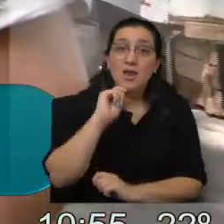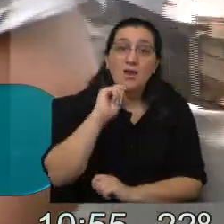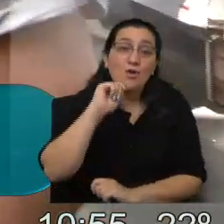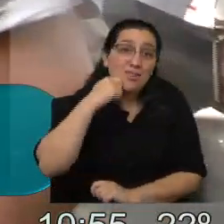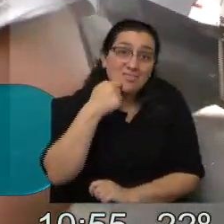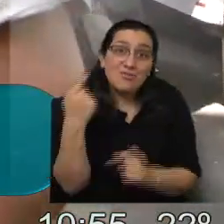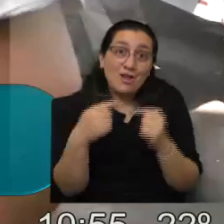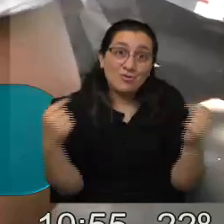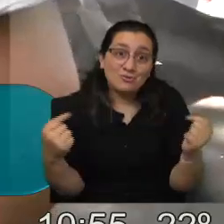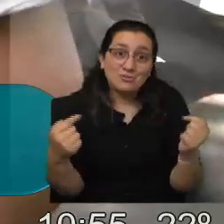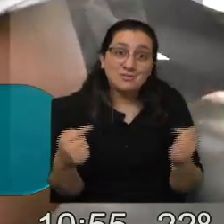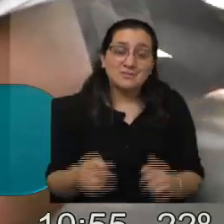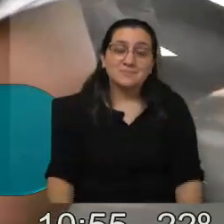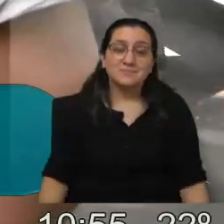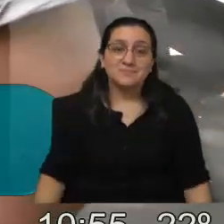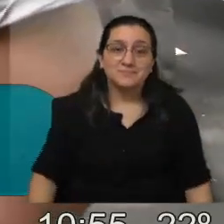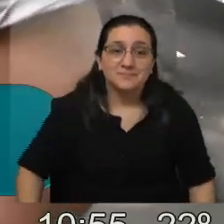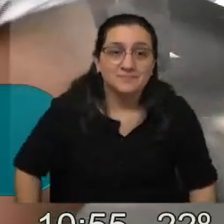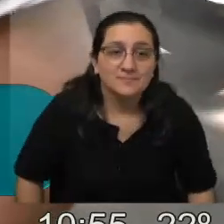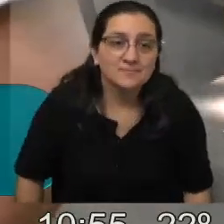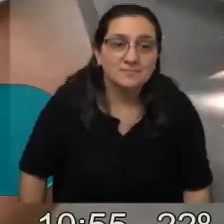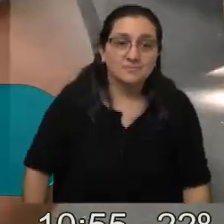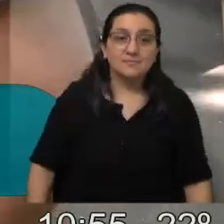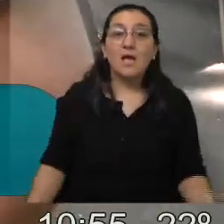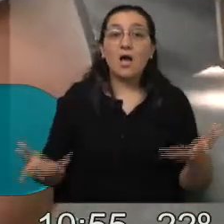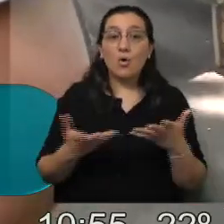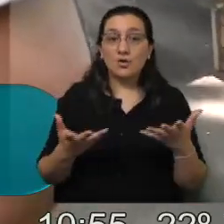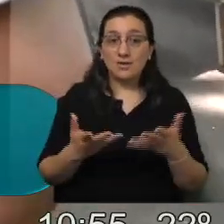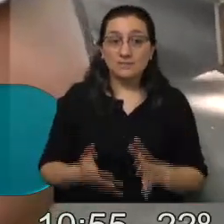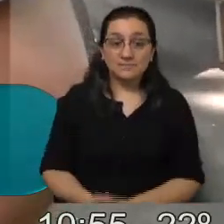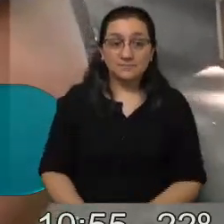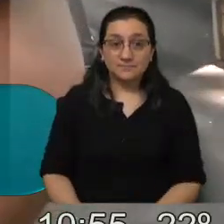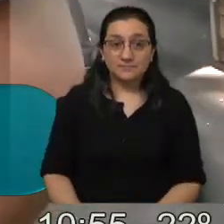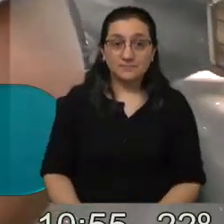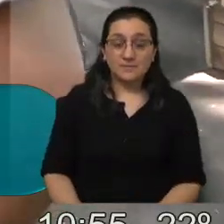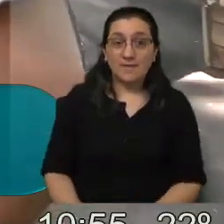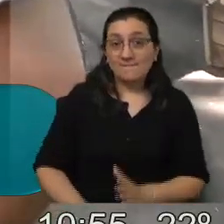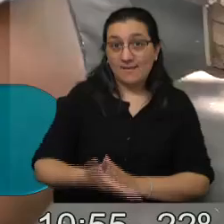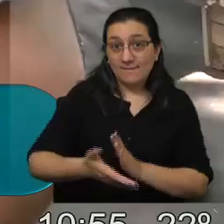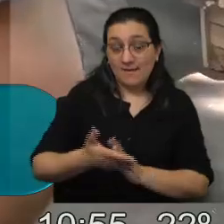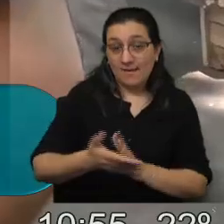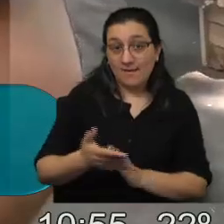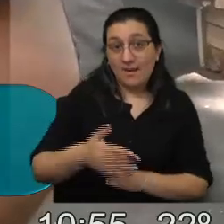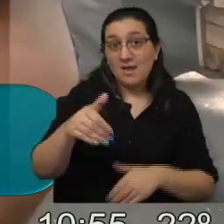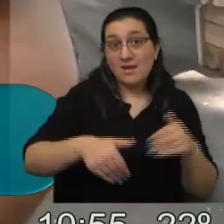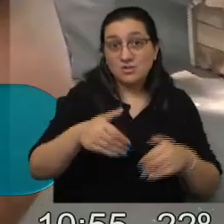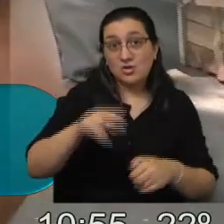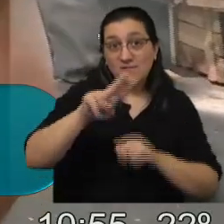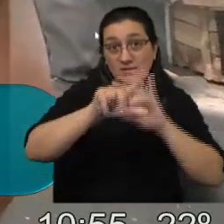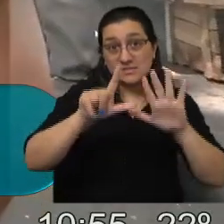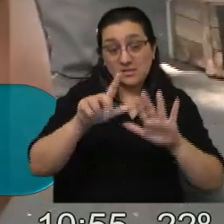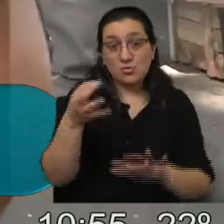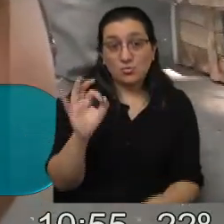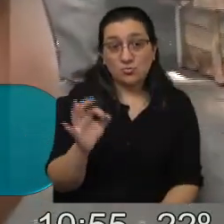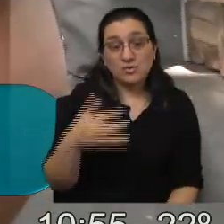cosas, en cualquier índole de la vida. Bueno, ahora... se nos viene la elección nacional, por ejemplo,